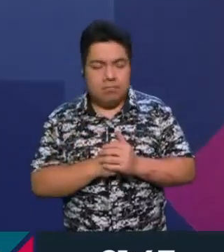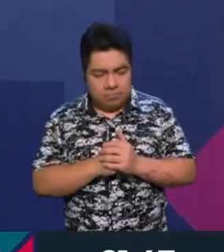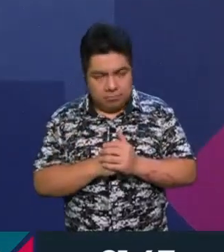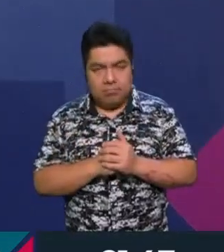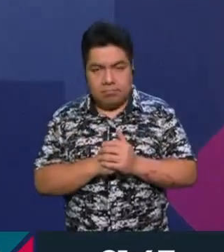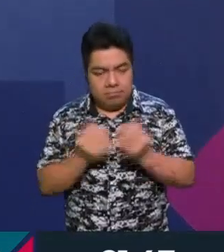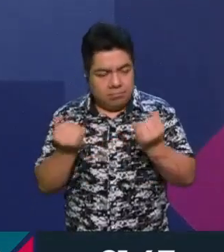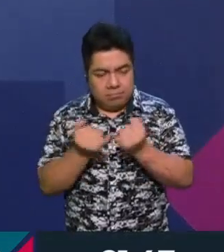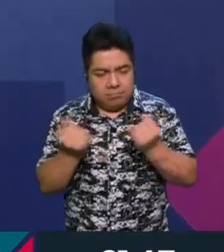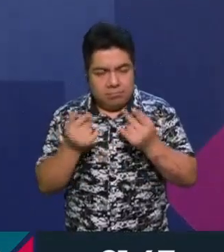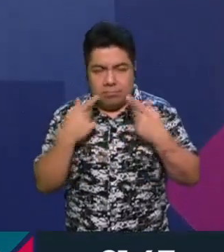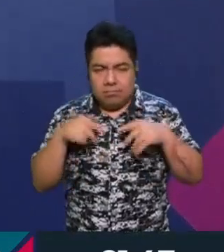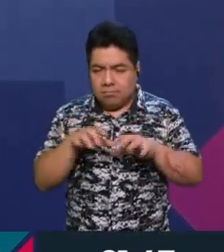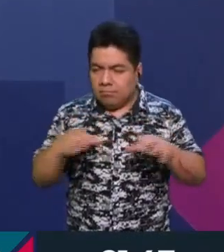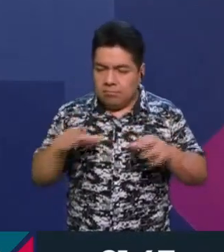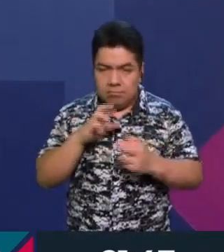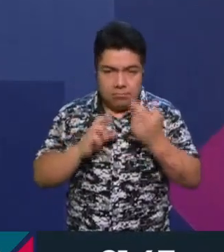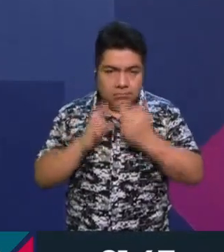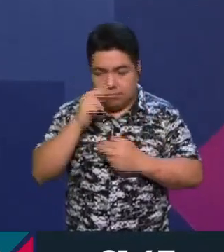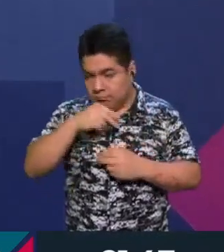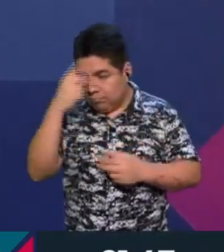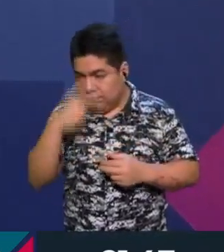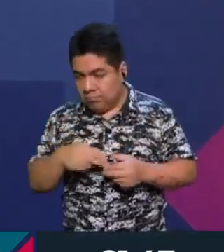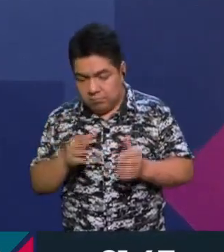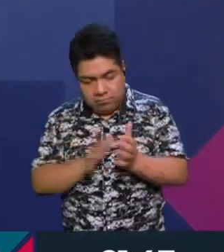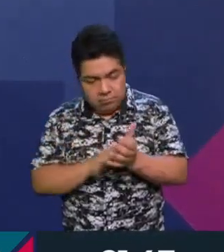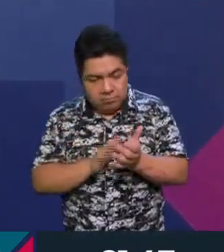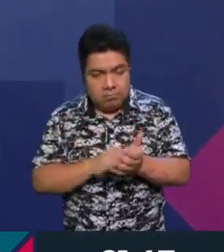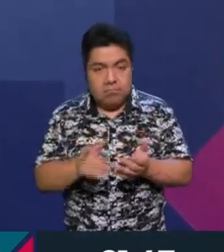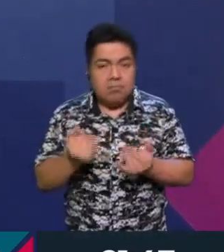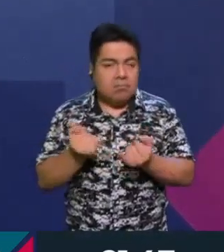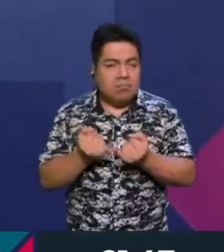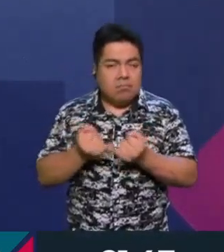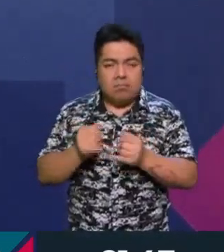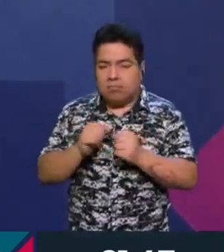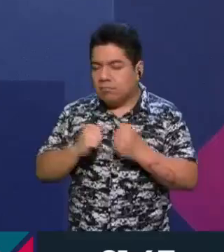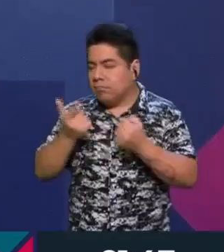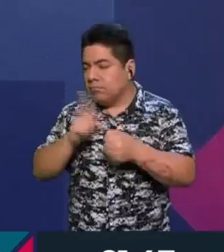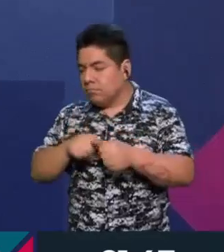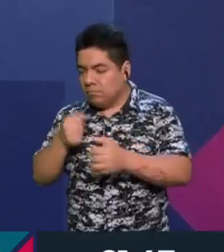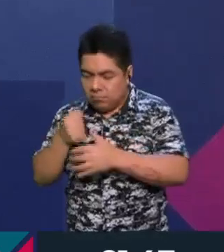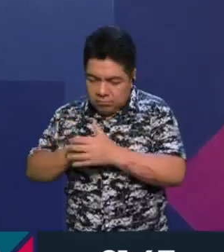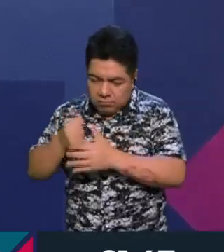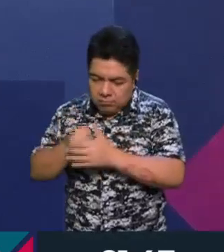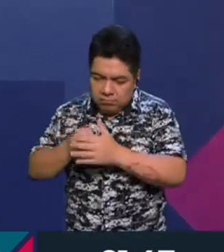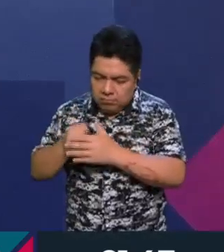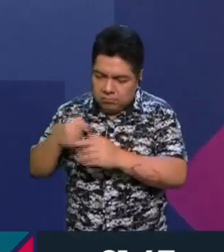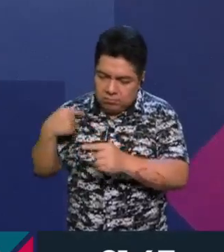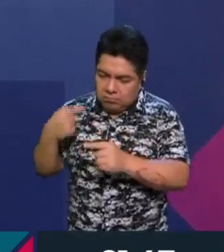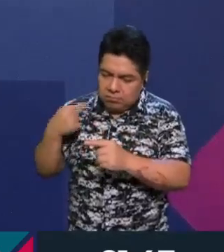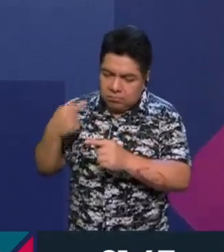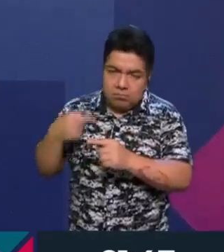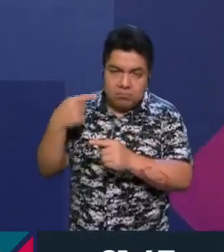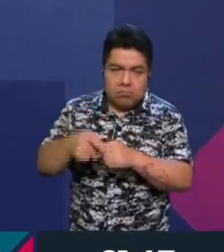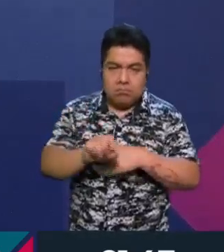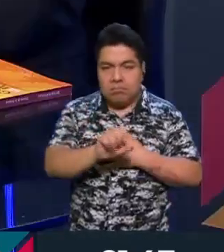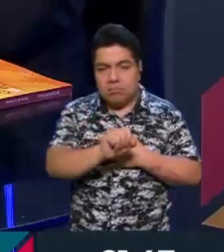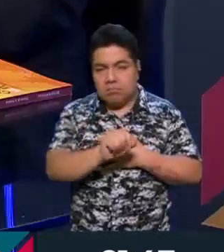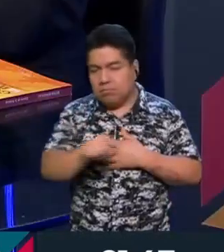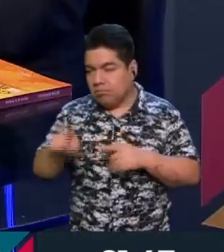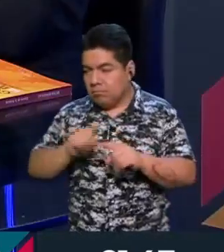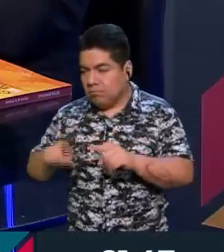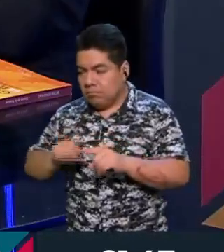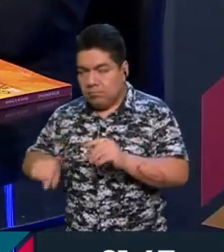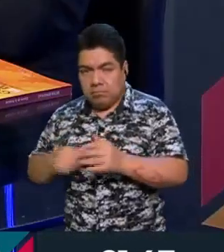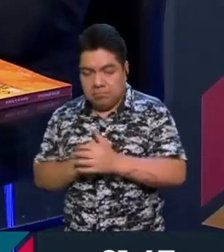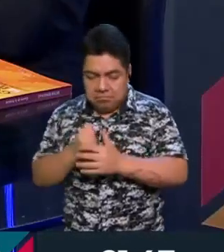los postulados de la Revolución Mexicana y en las luchas sociales de las décadas de los años 60.